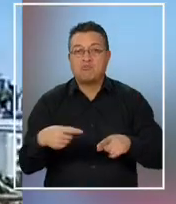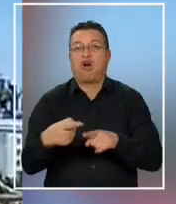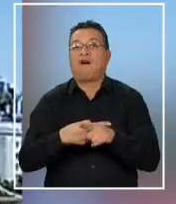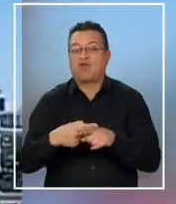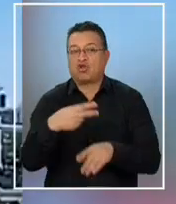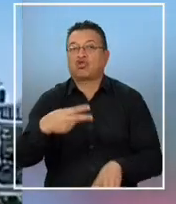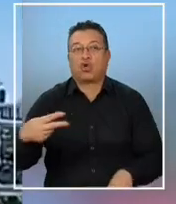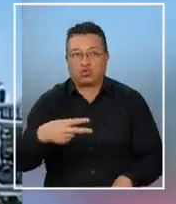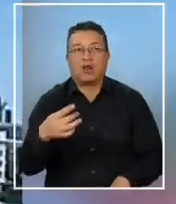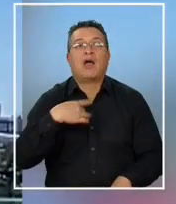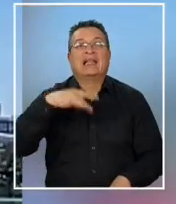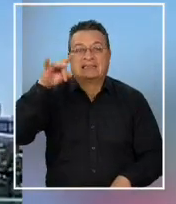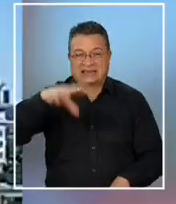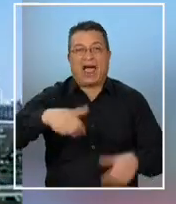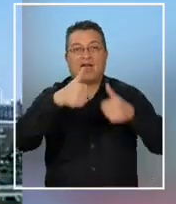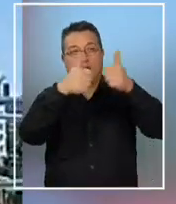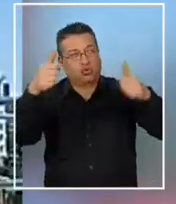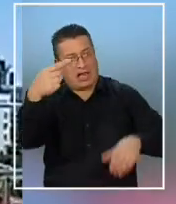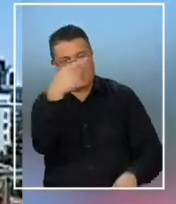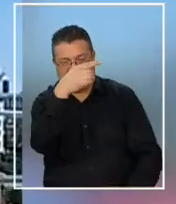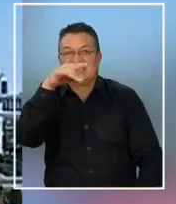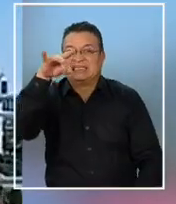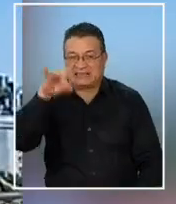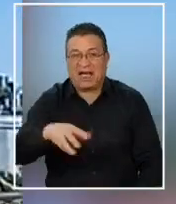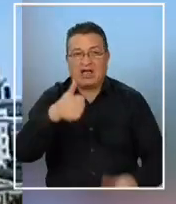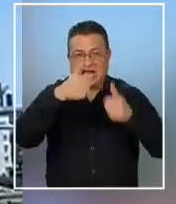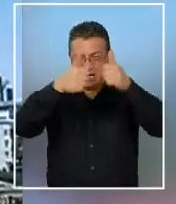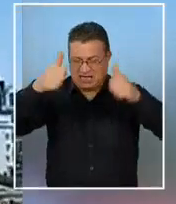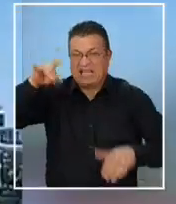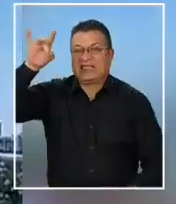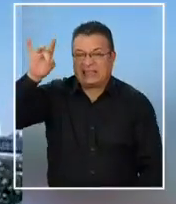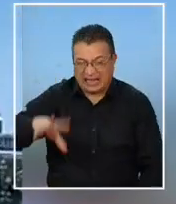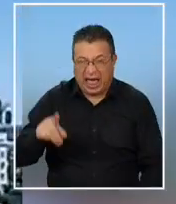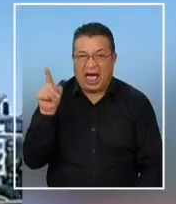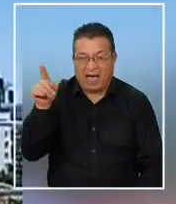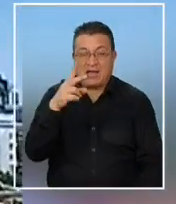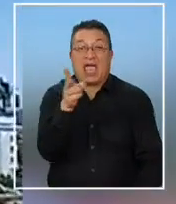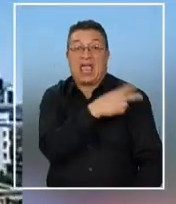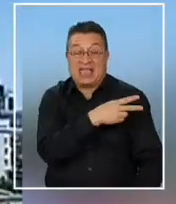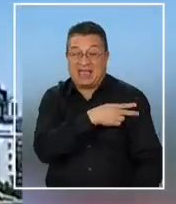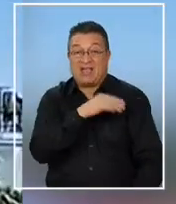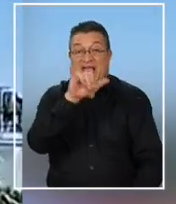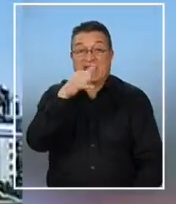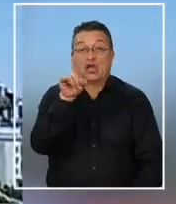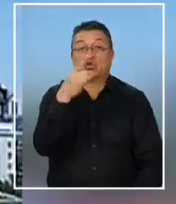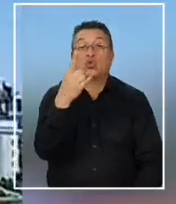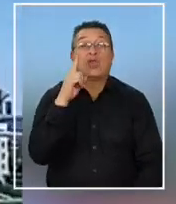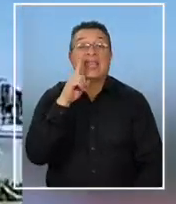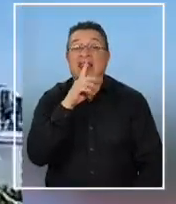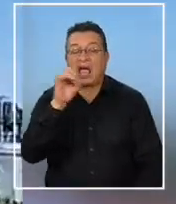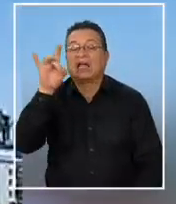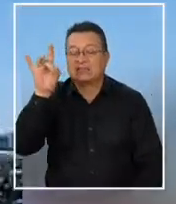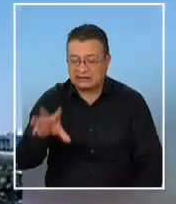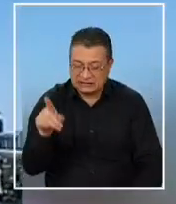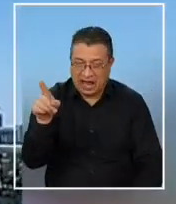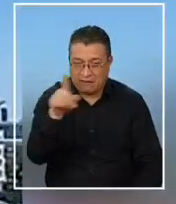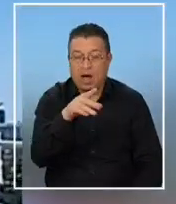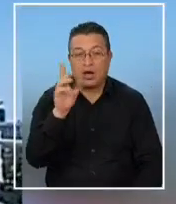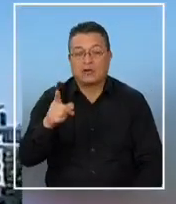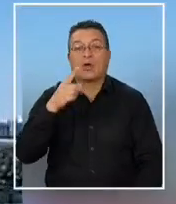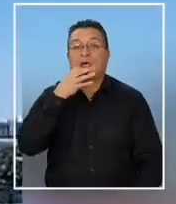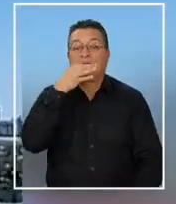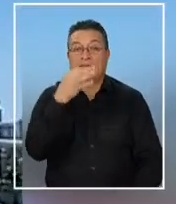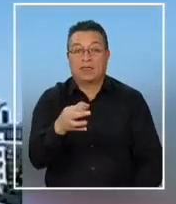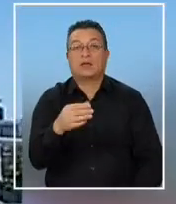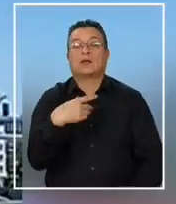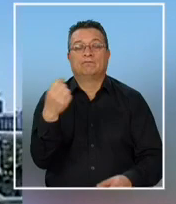sexualmente, con conocimiento de la autoridad, conocimiento del rectorado, conocimiento de la jefatura jesuita, y por eso se ha denominado como